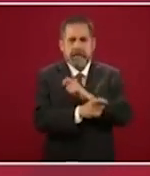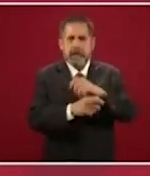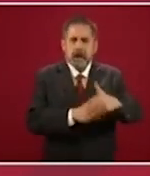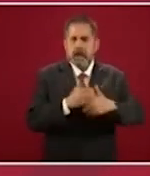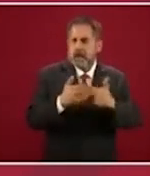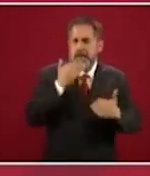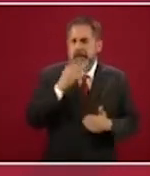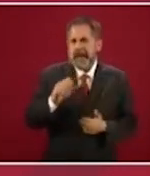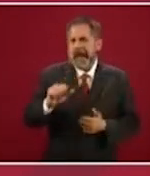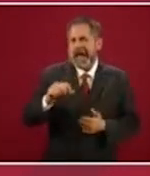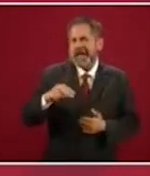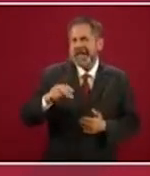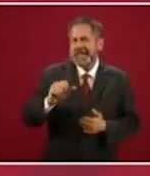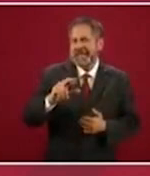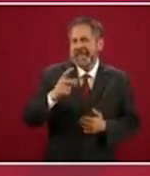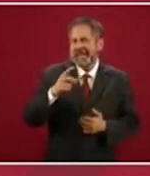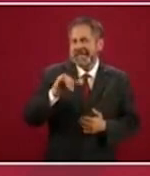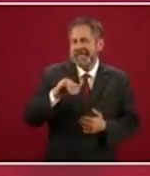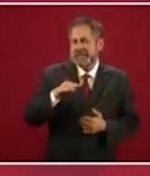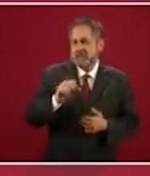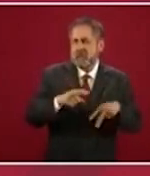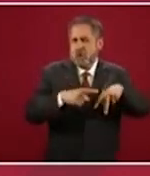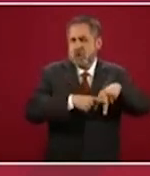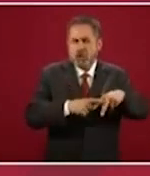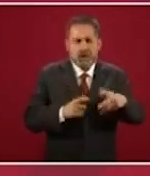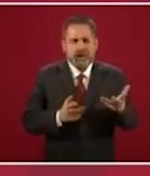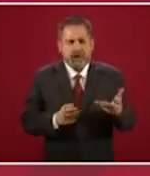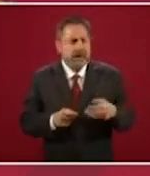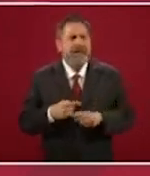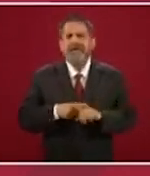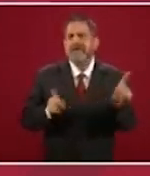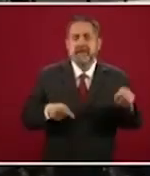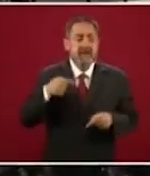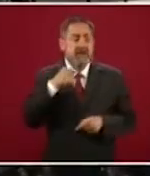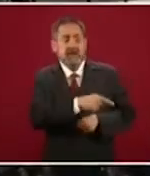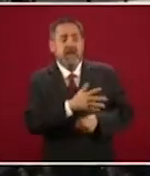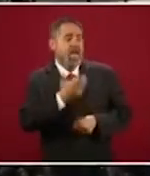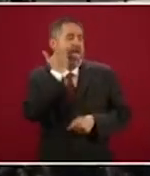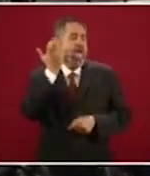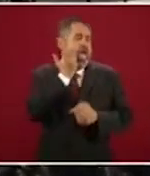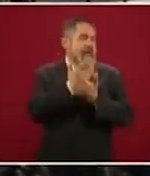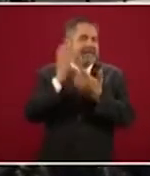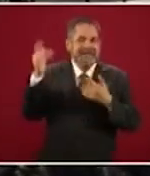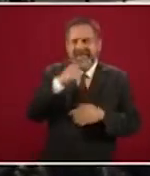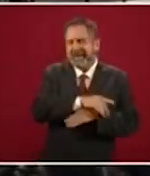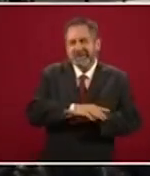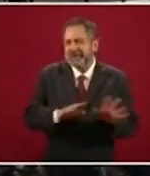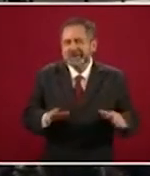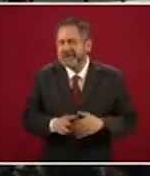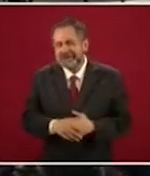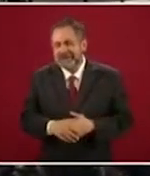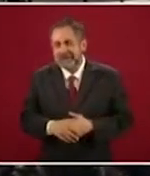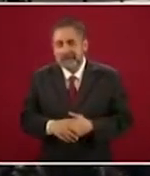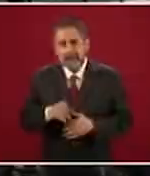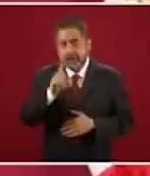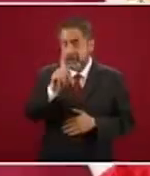esos son grupos extremistas y no se olviden